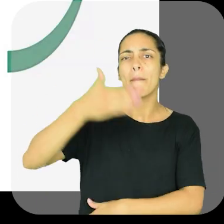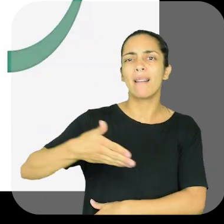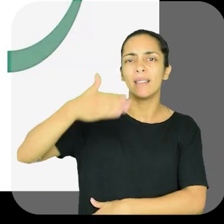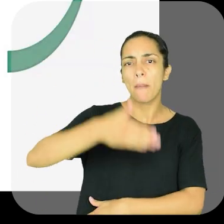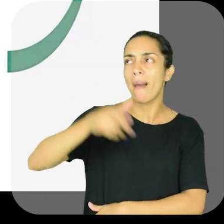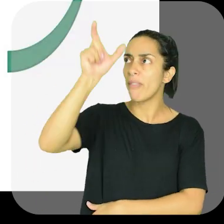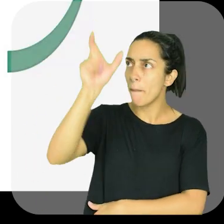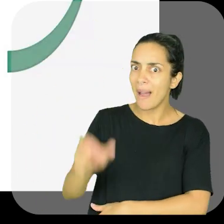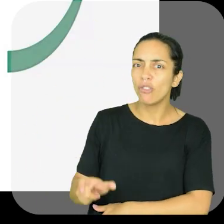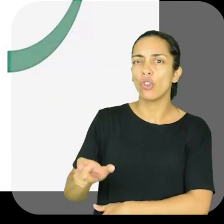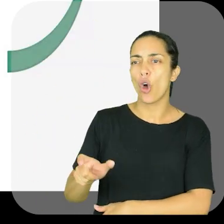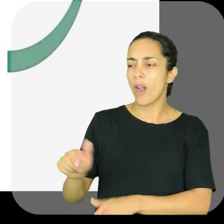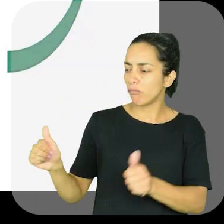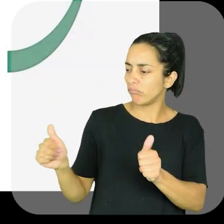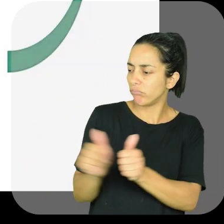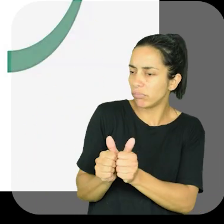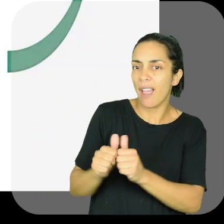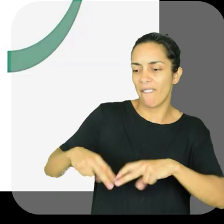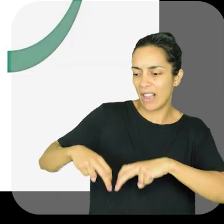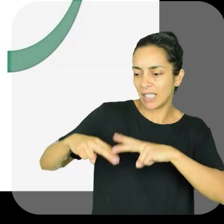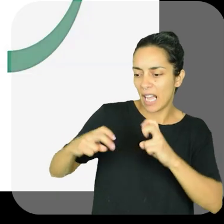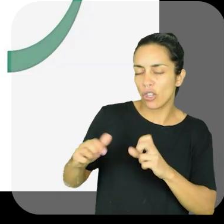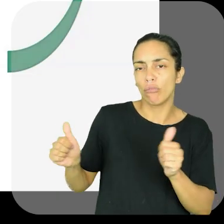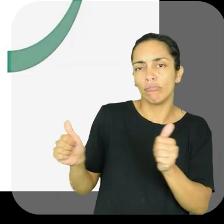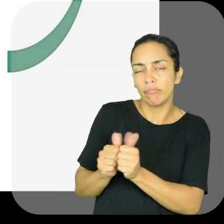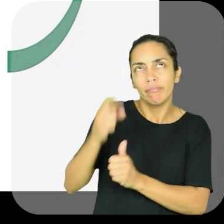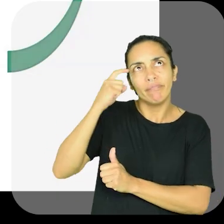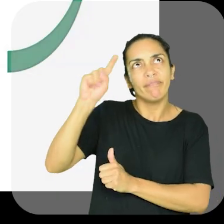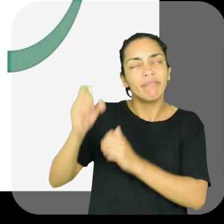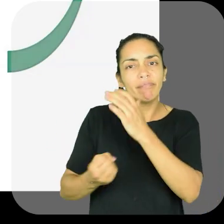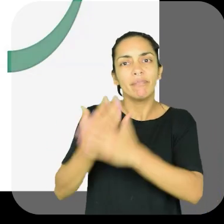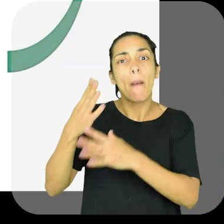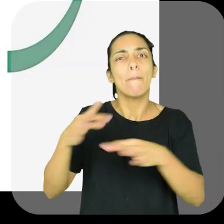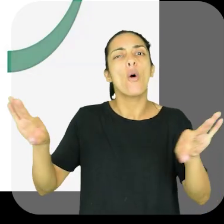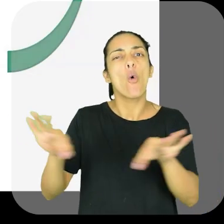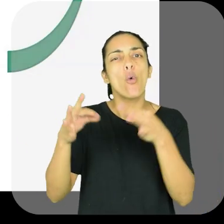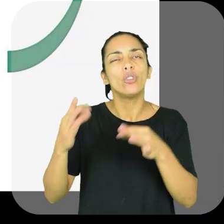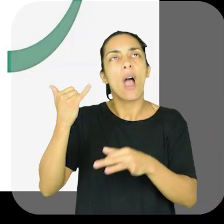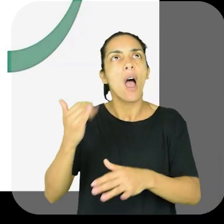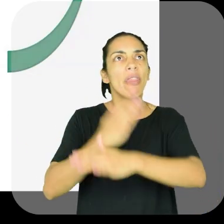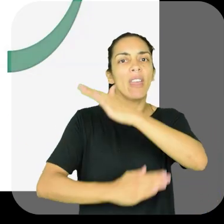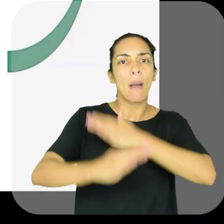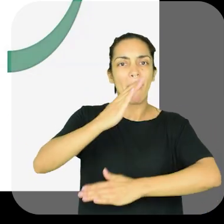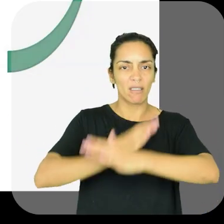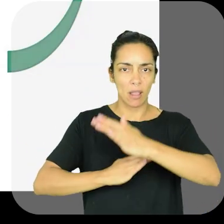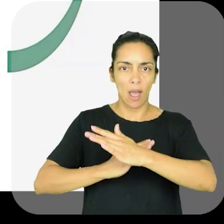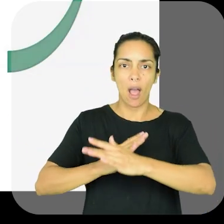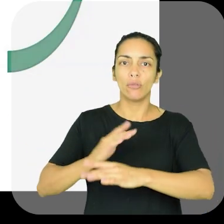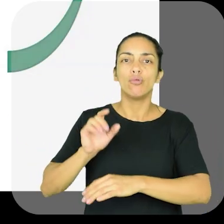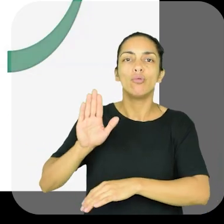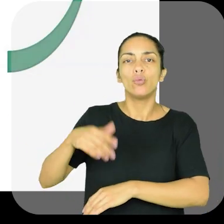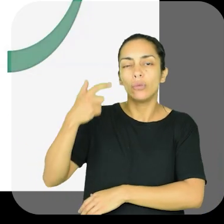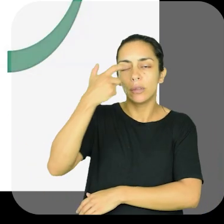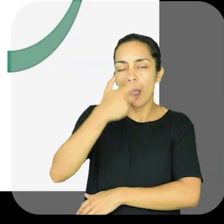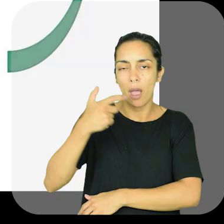participantes, los co-investigadores, los co-creadores son músicos con discapacidad visual. Otra